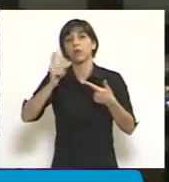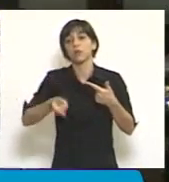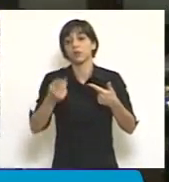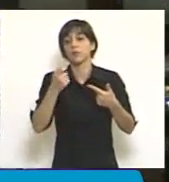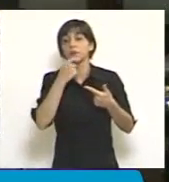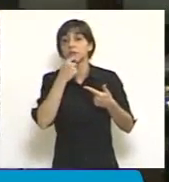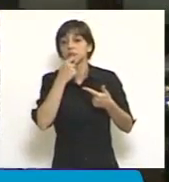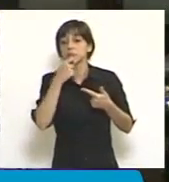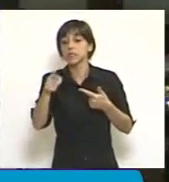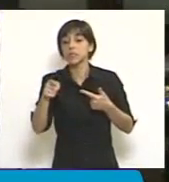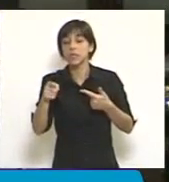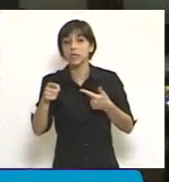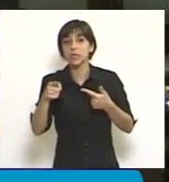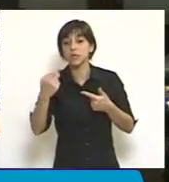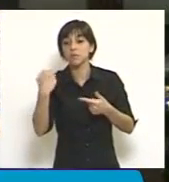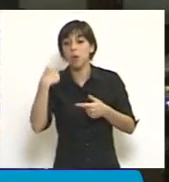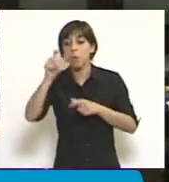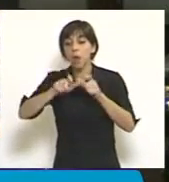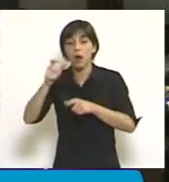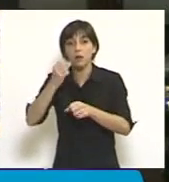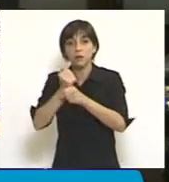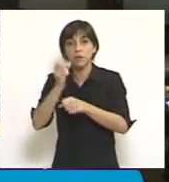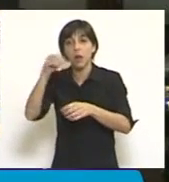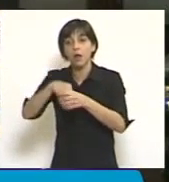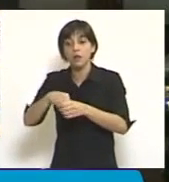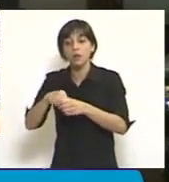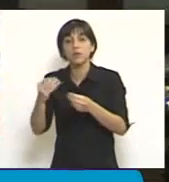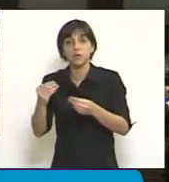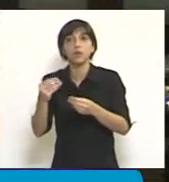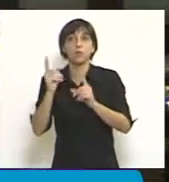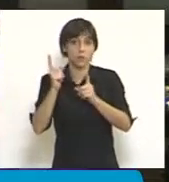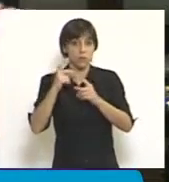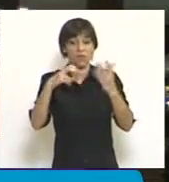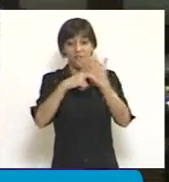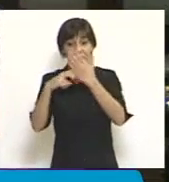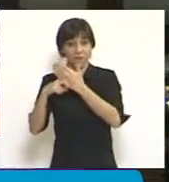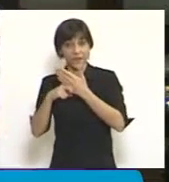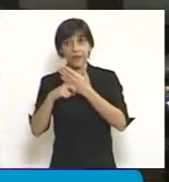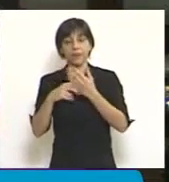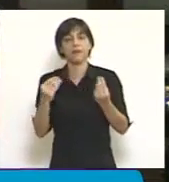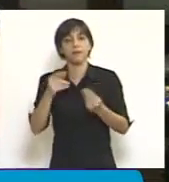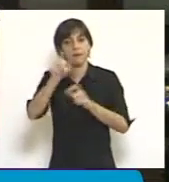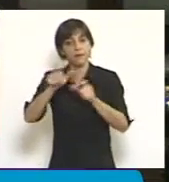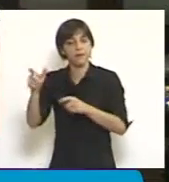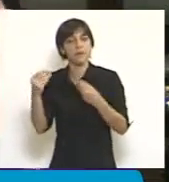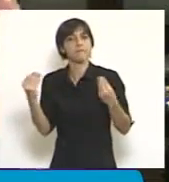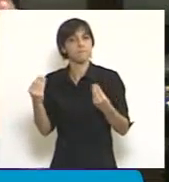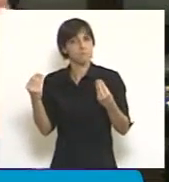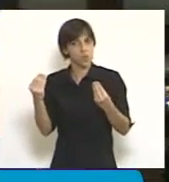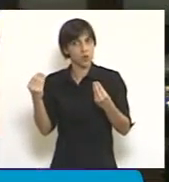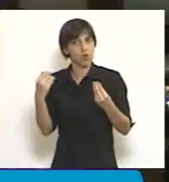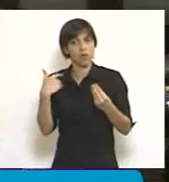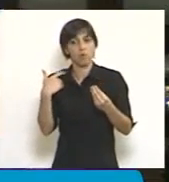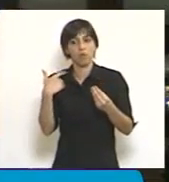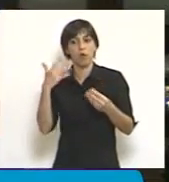es necesario respetar algunos principios: la autarquía financiera, la autonomía